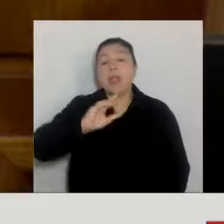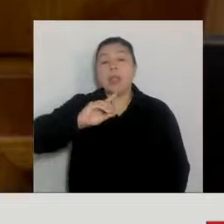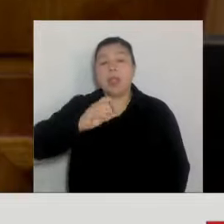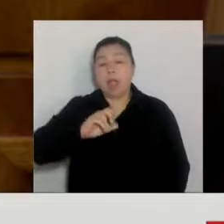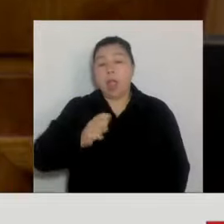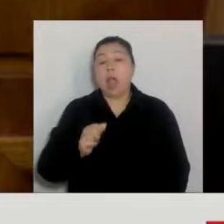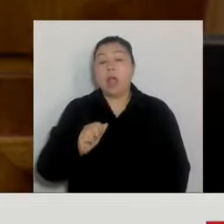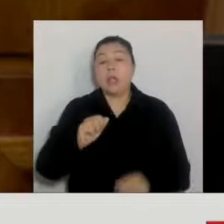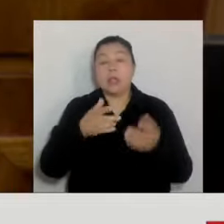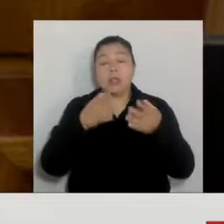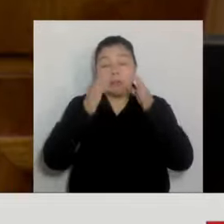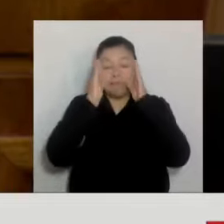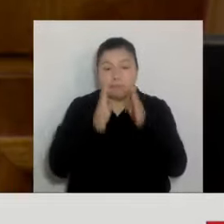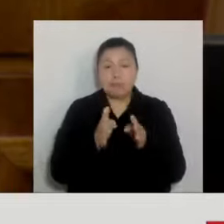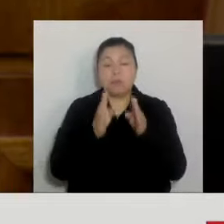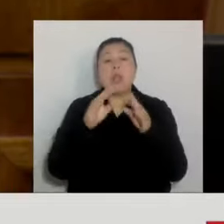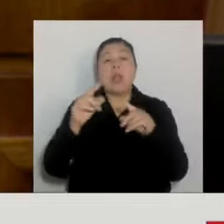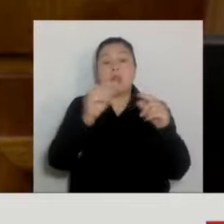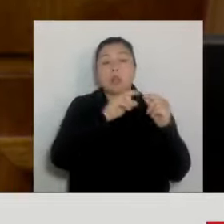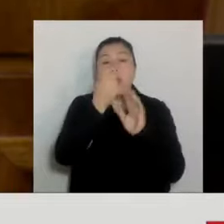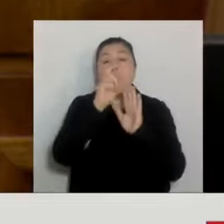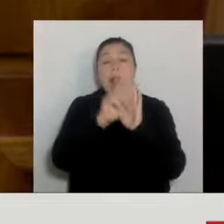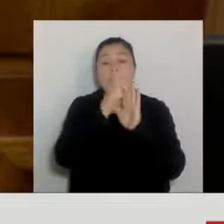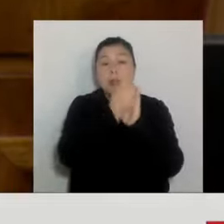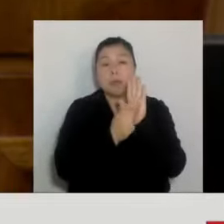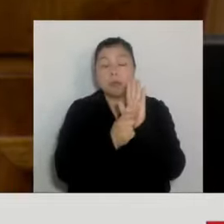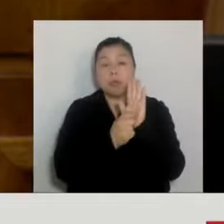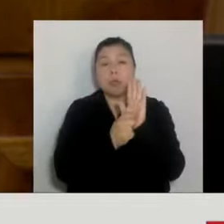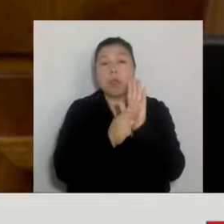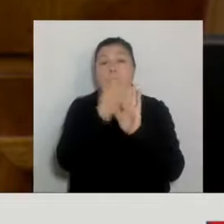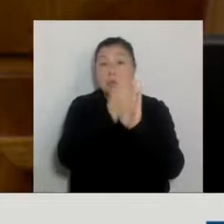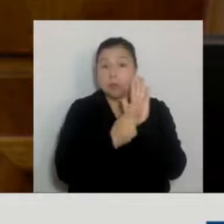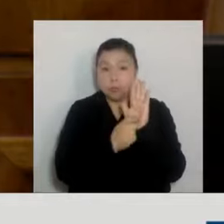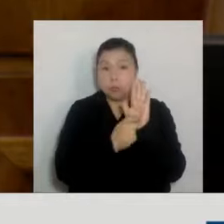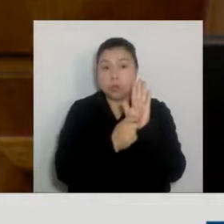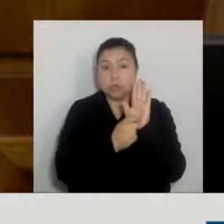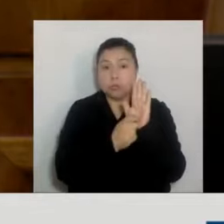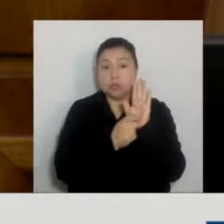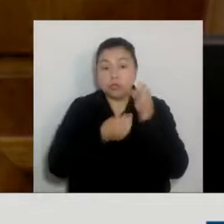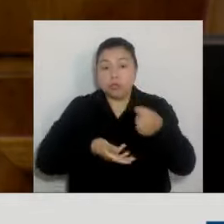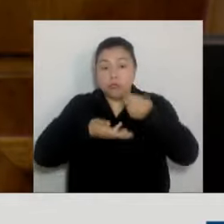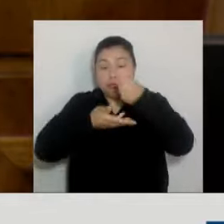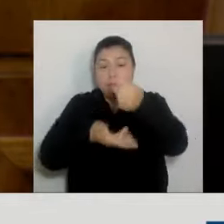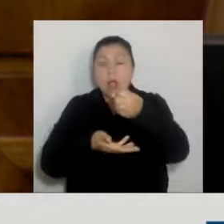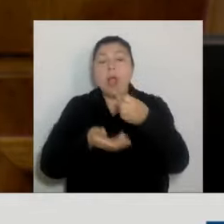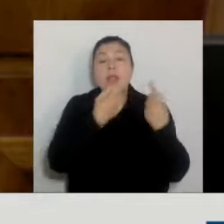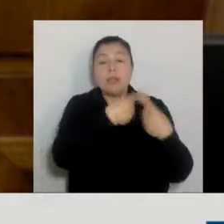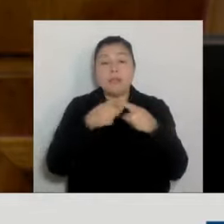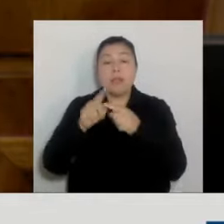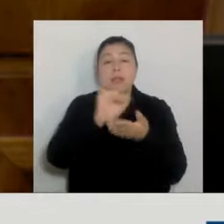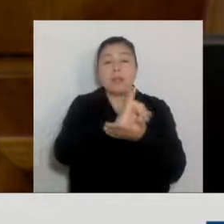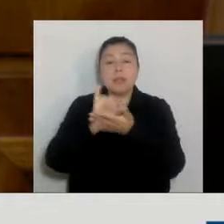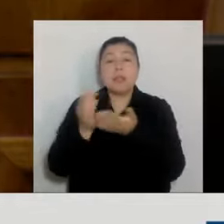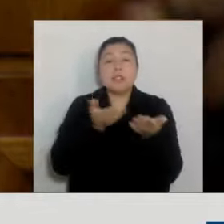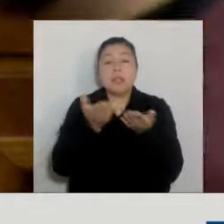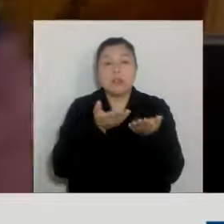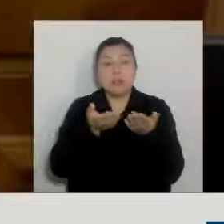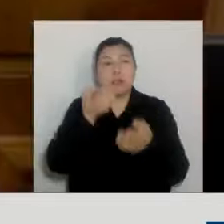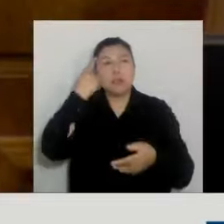énfasis que se le dé la discusión de presupuesto al presupuesto que se vaya a destinar a los distintos servicios o entidades que se considere la